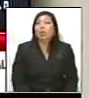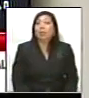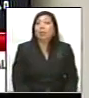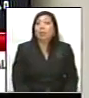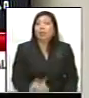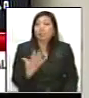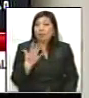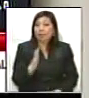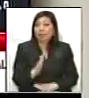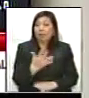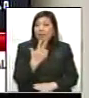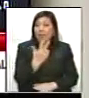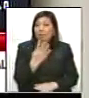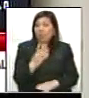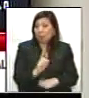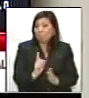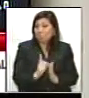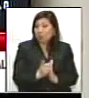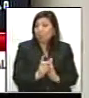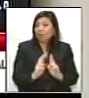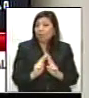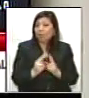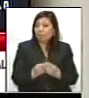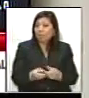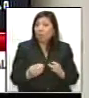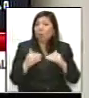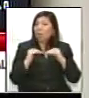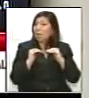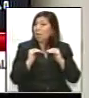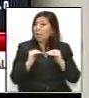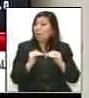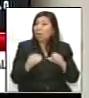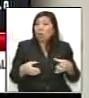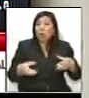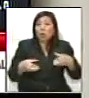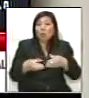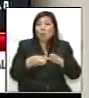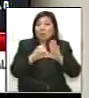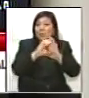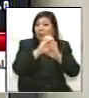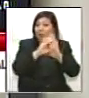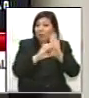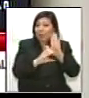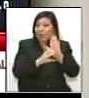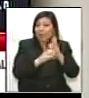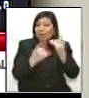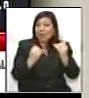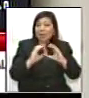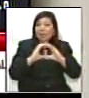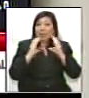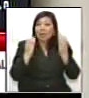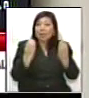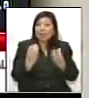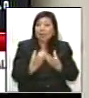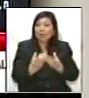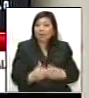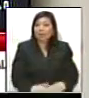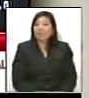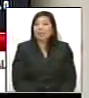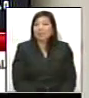las 5 de la tarde con 34 minutos bien estacionado en paralelo la comisión de constitución aquí en el congreso de la